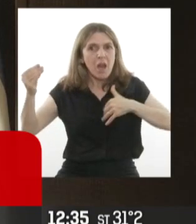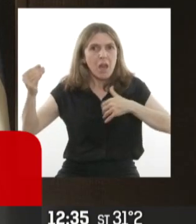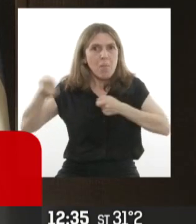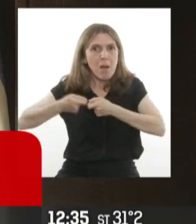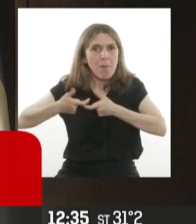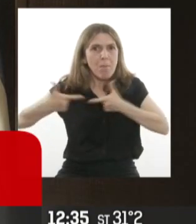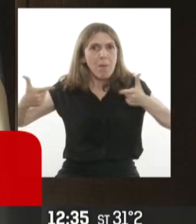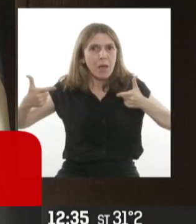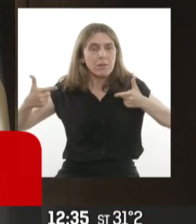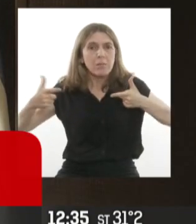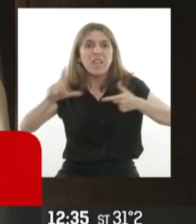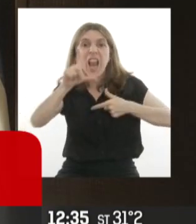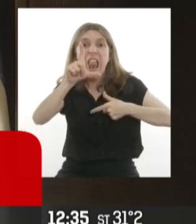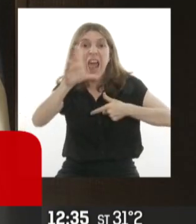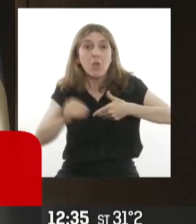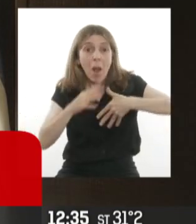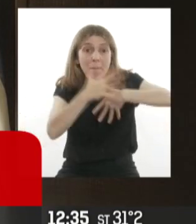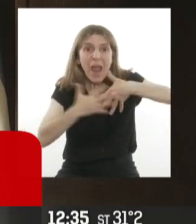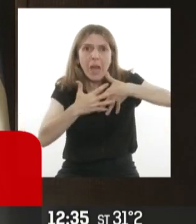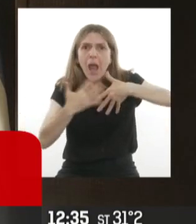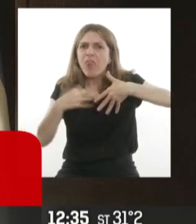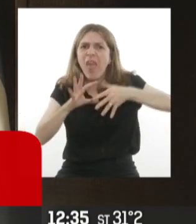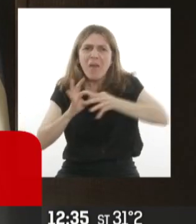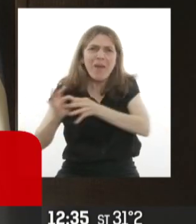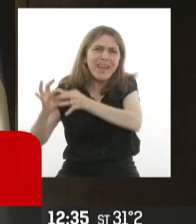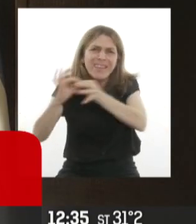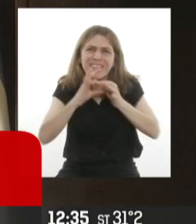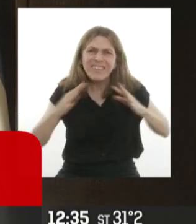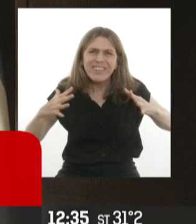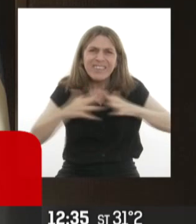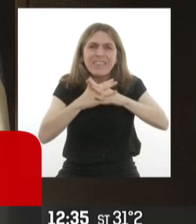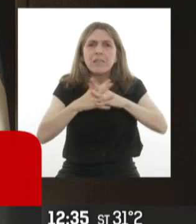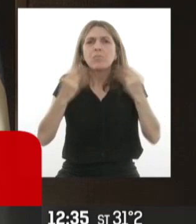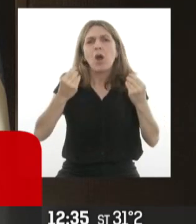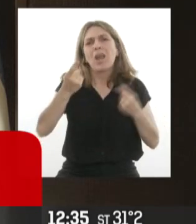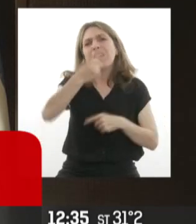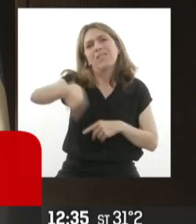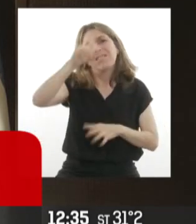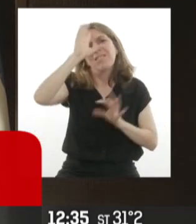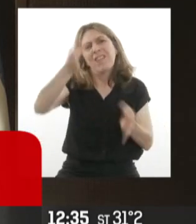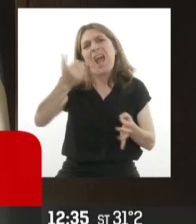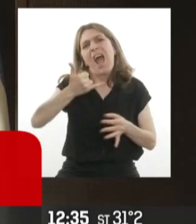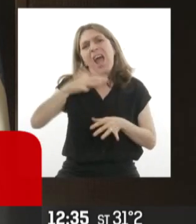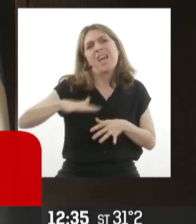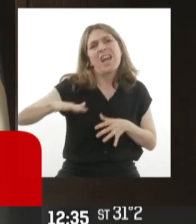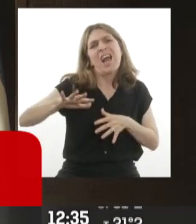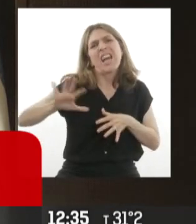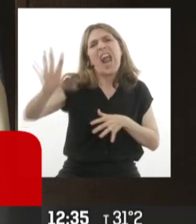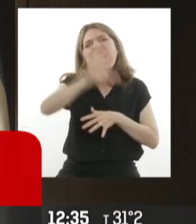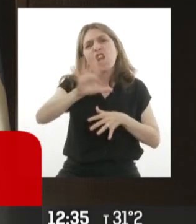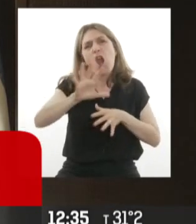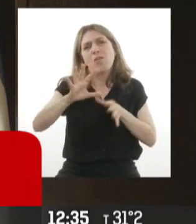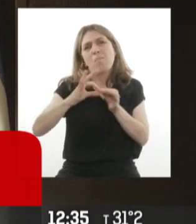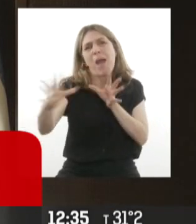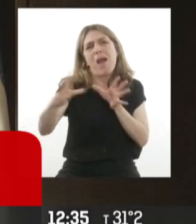Latina una región integrada, porque lo estamos viendo hoy lo que significa la desintegración de la región. Lo